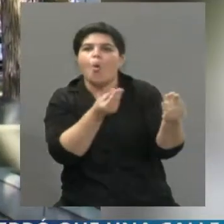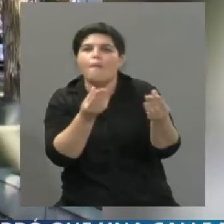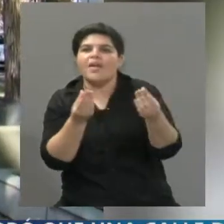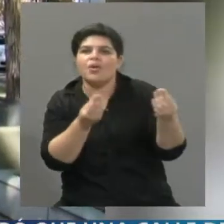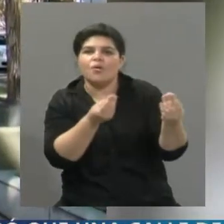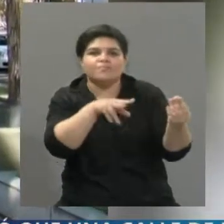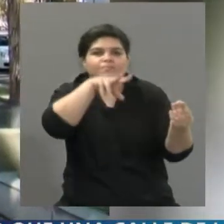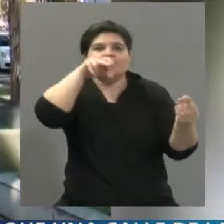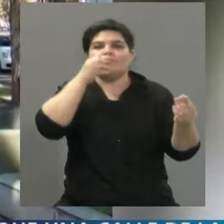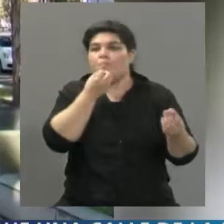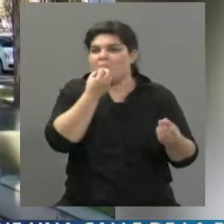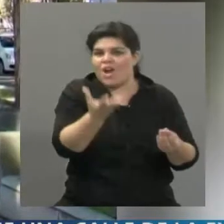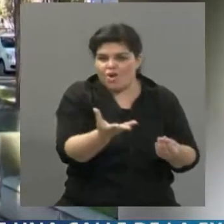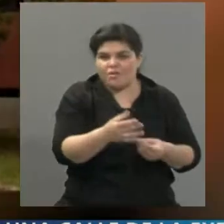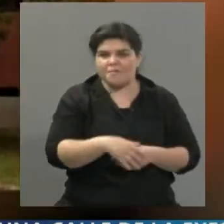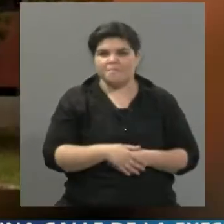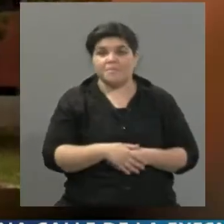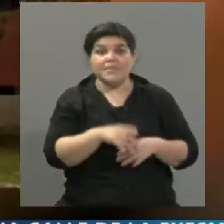Producción de oxígeno.